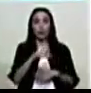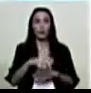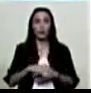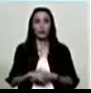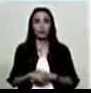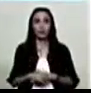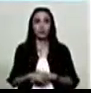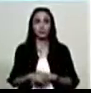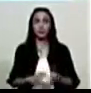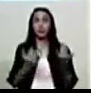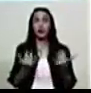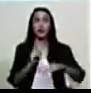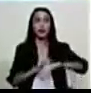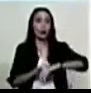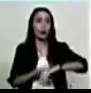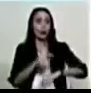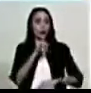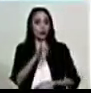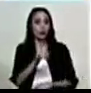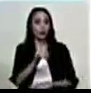A esta hora